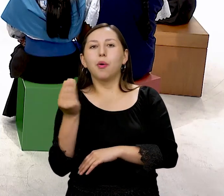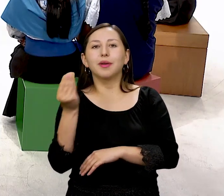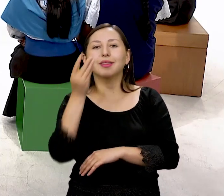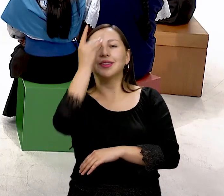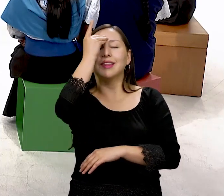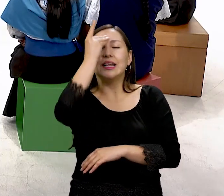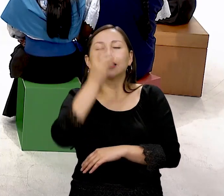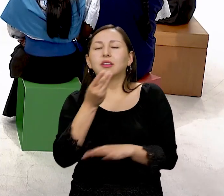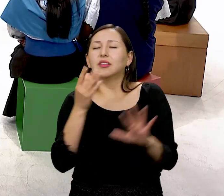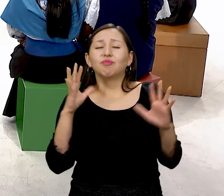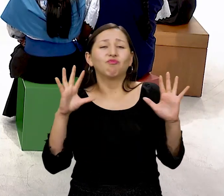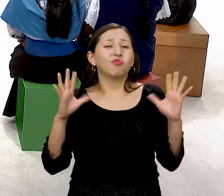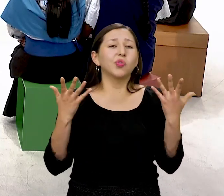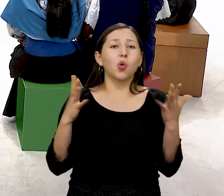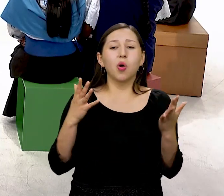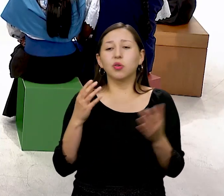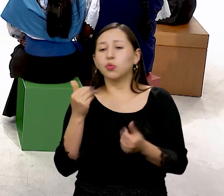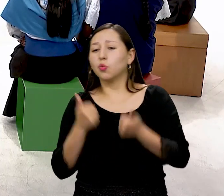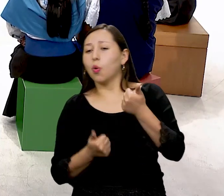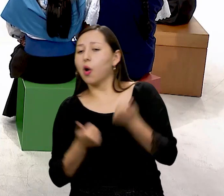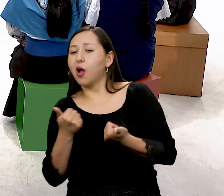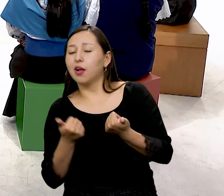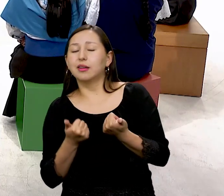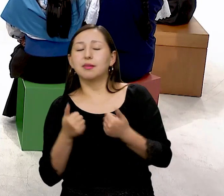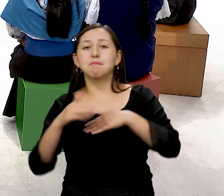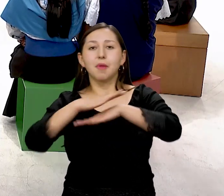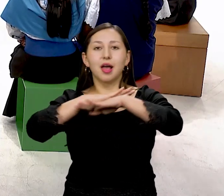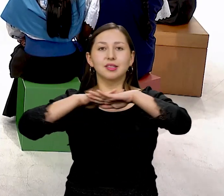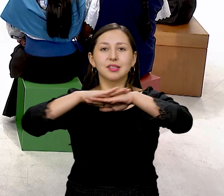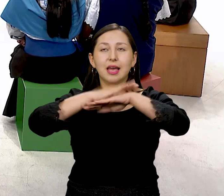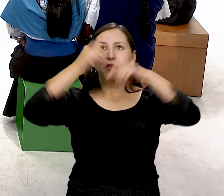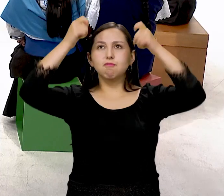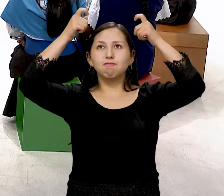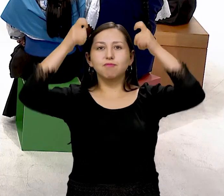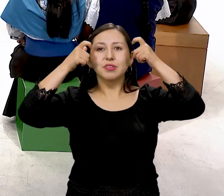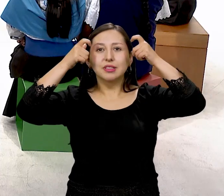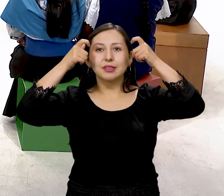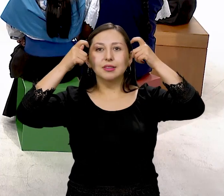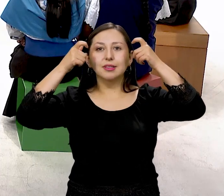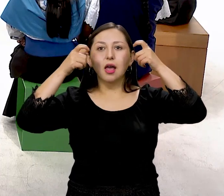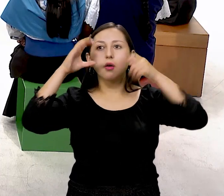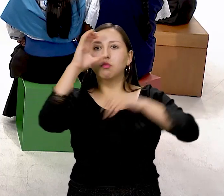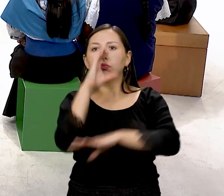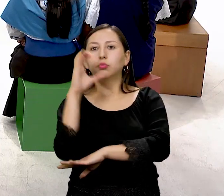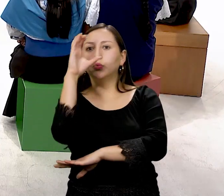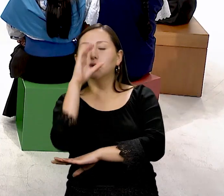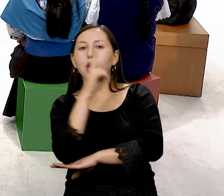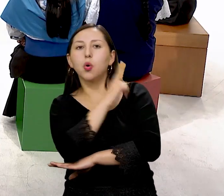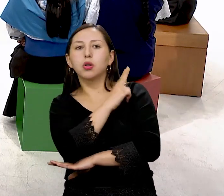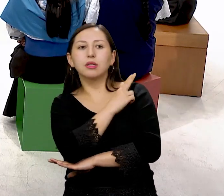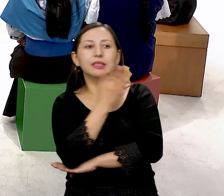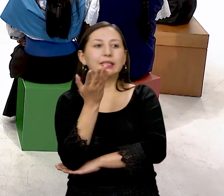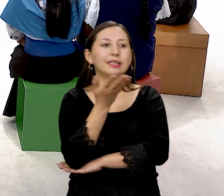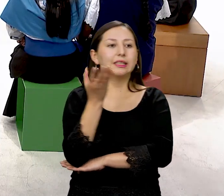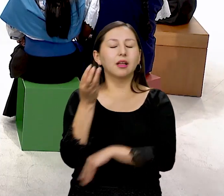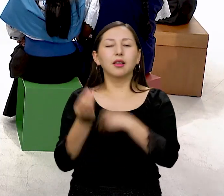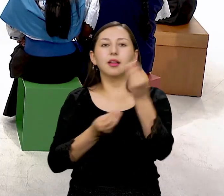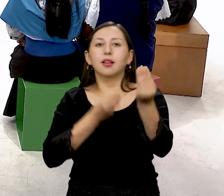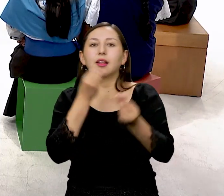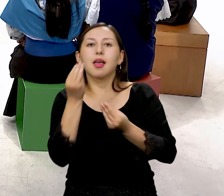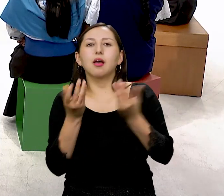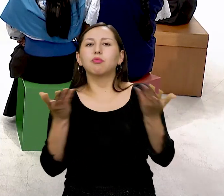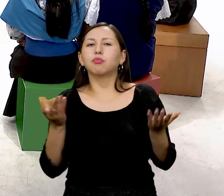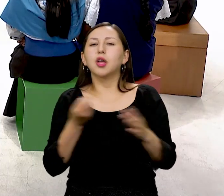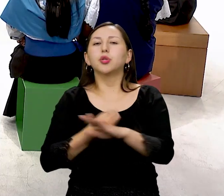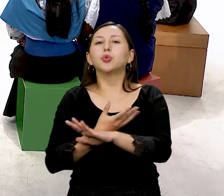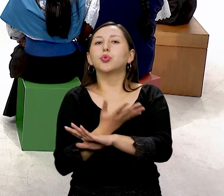dificultad o indecisión, ¿qué carrera elijo? Están en bachillerato y tienen que ya irse por una carrera universitaria. ¿Qué